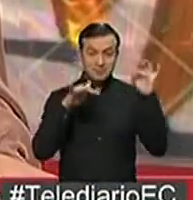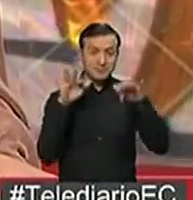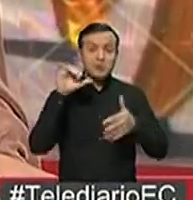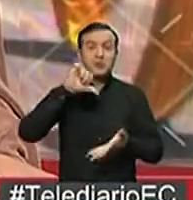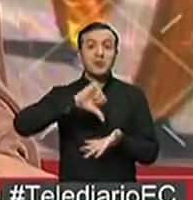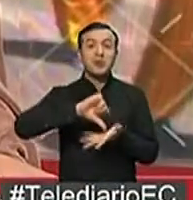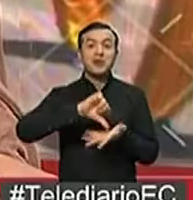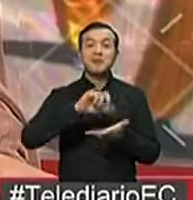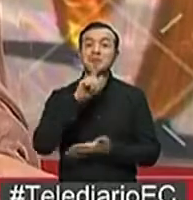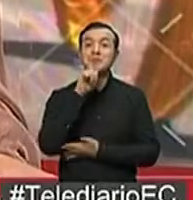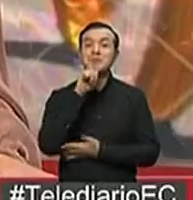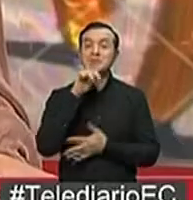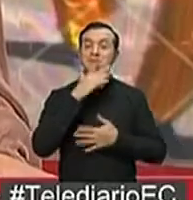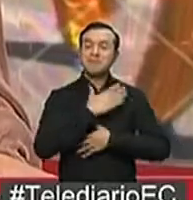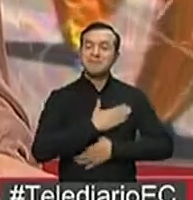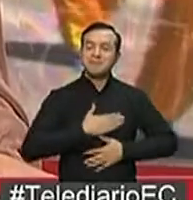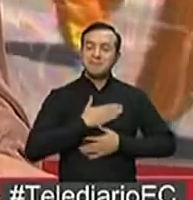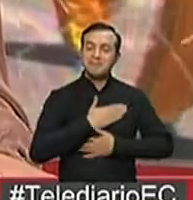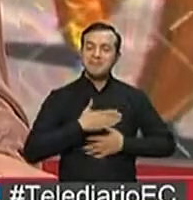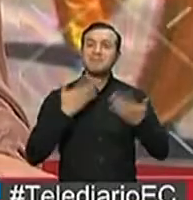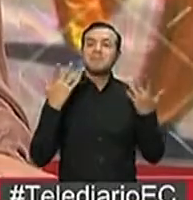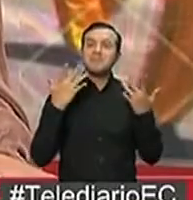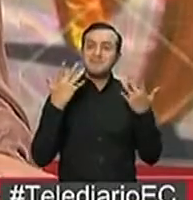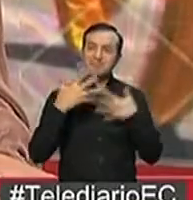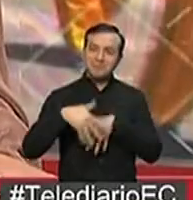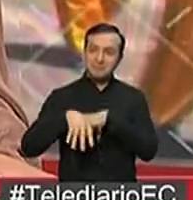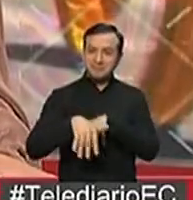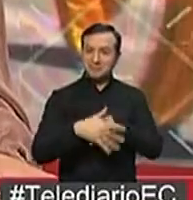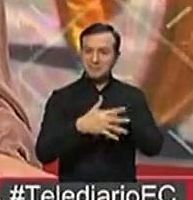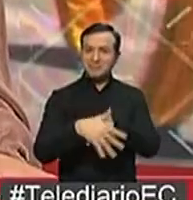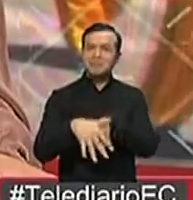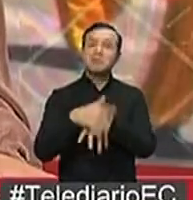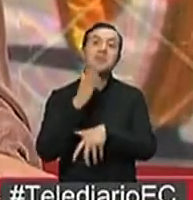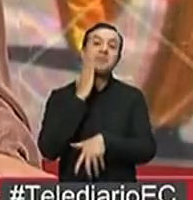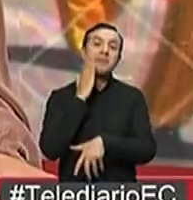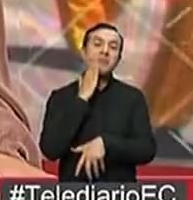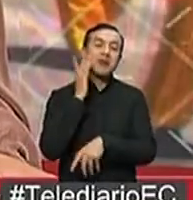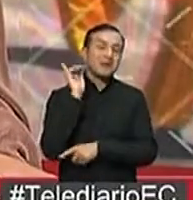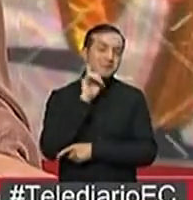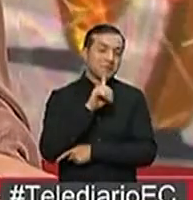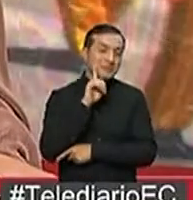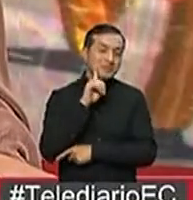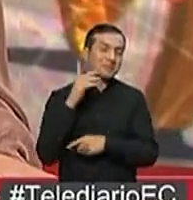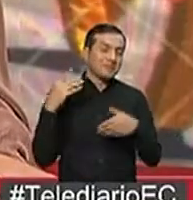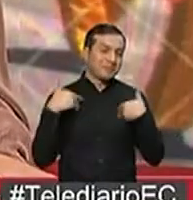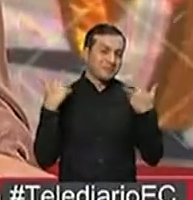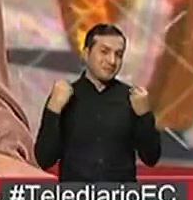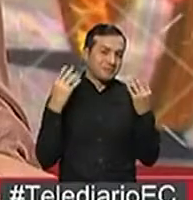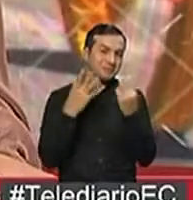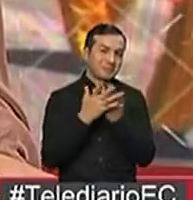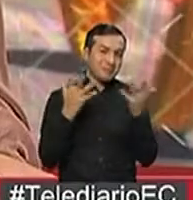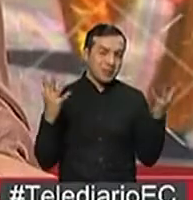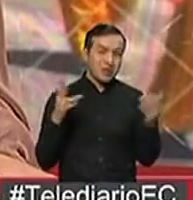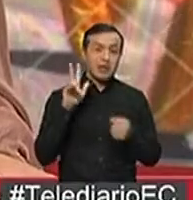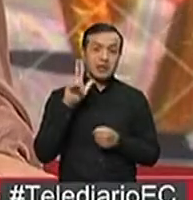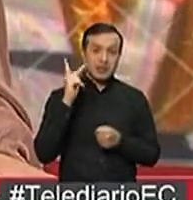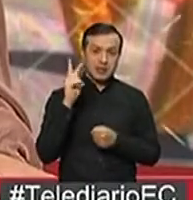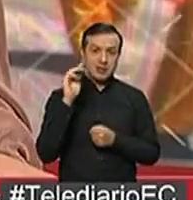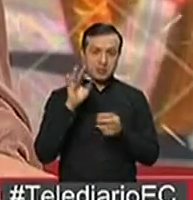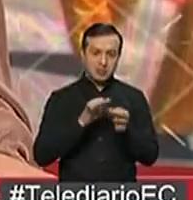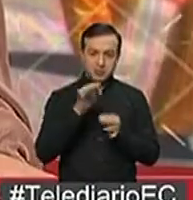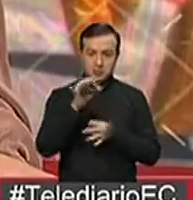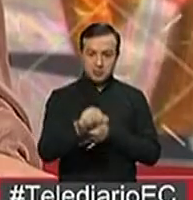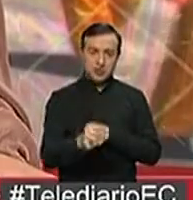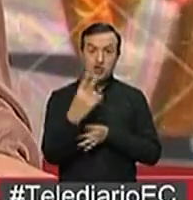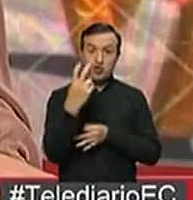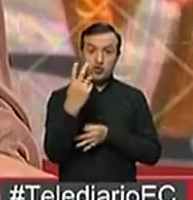de La Tacunga para disfrutar de la comparsa de la Mama Negra. Esta es una festividad multicultural que recorrió 3 kilómetros por las